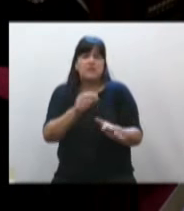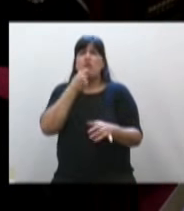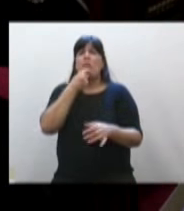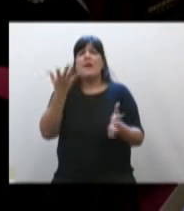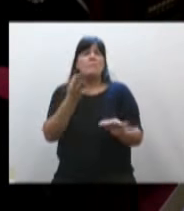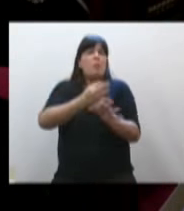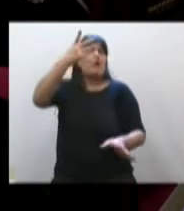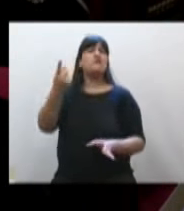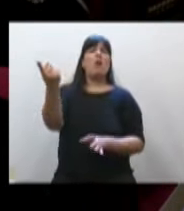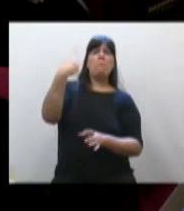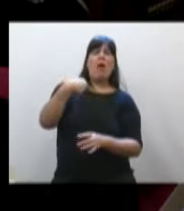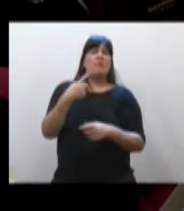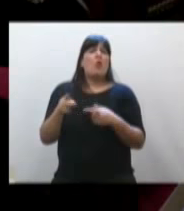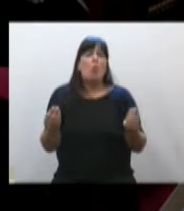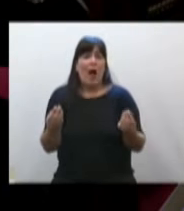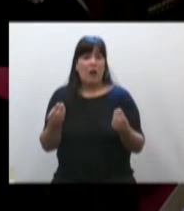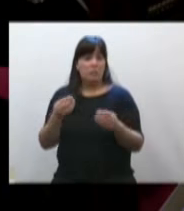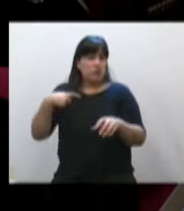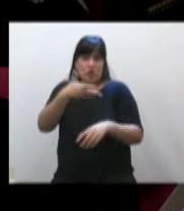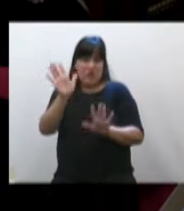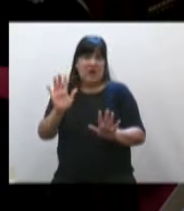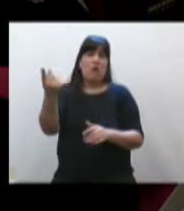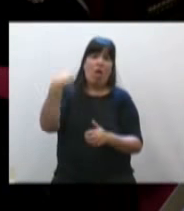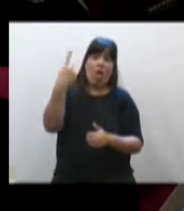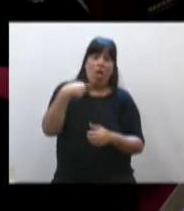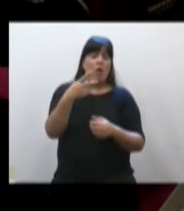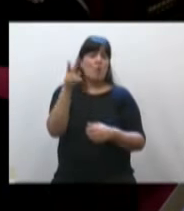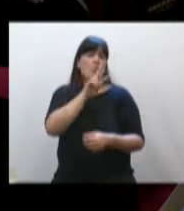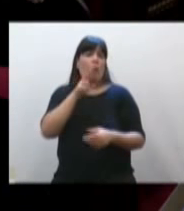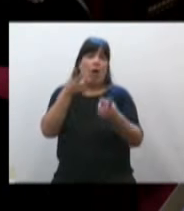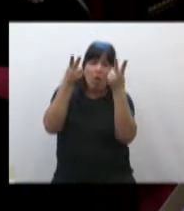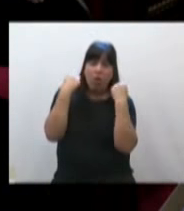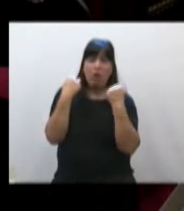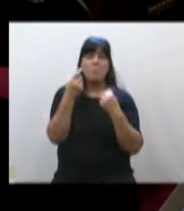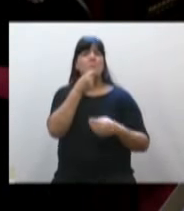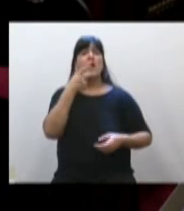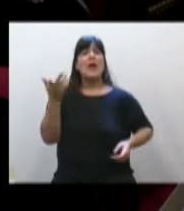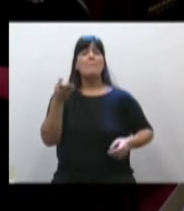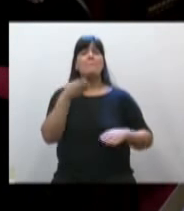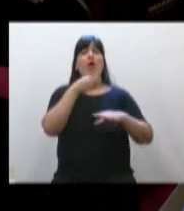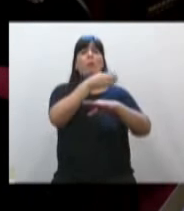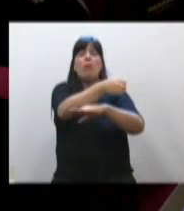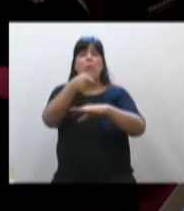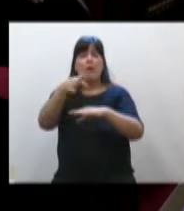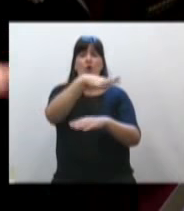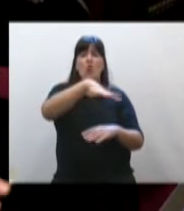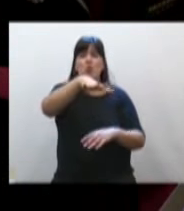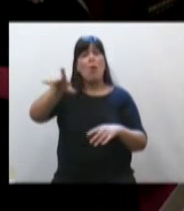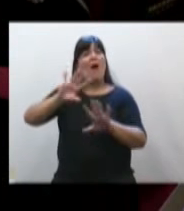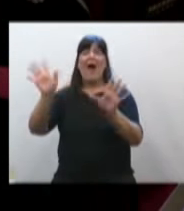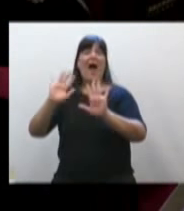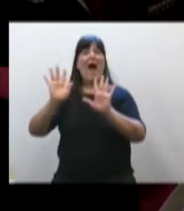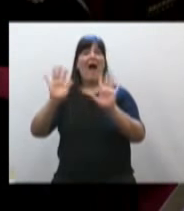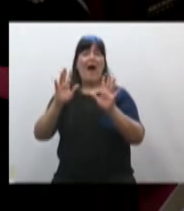Bueno, yo creo que hay un piso que ya no se discute y en el que han coincidido o hemos coincidido la gran mayoría,